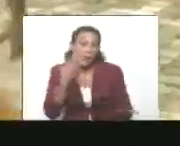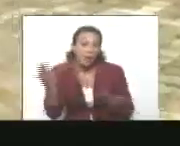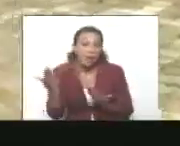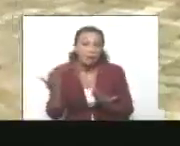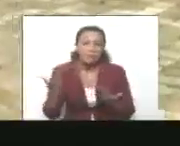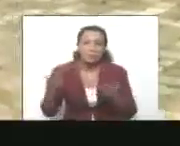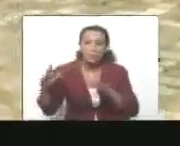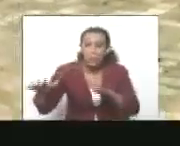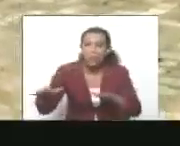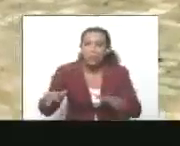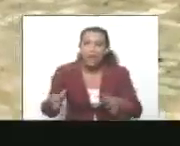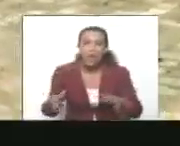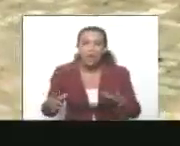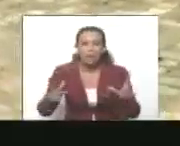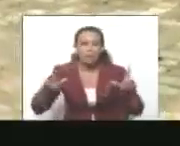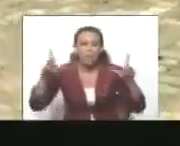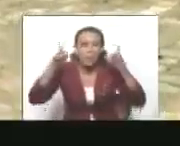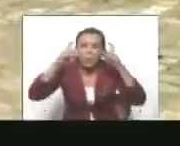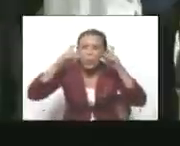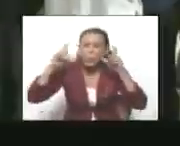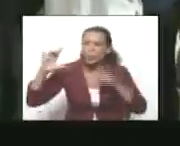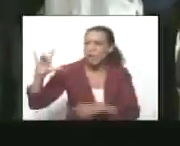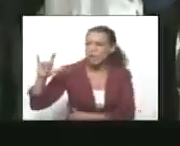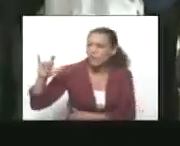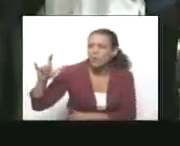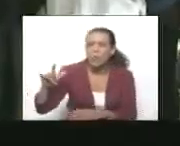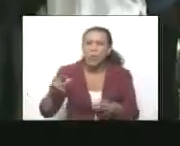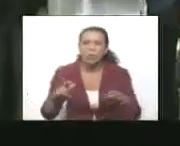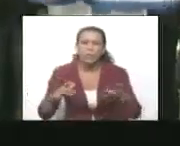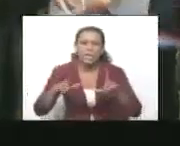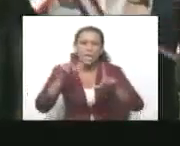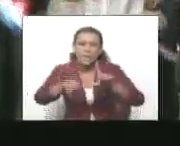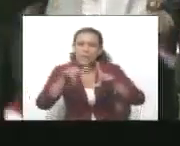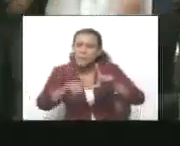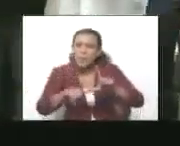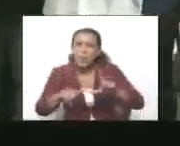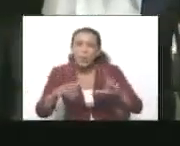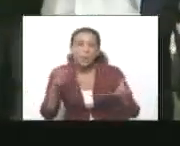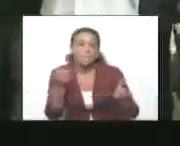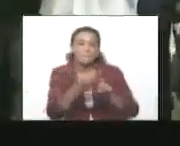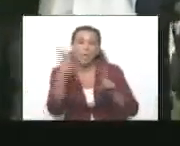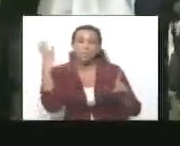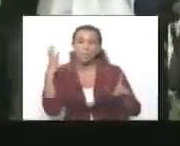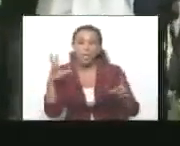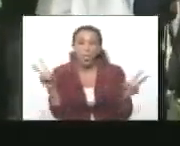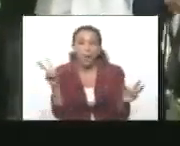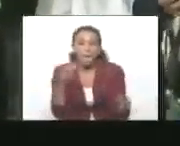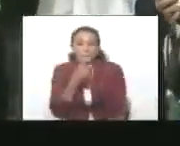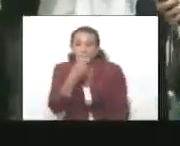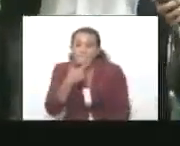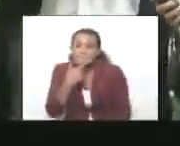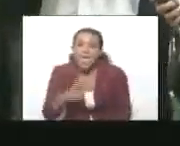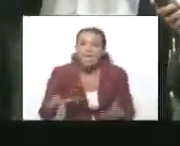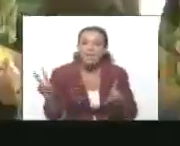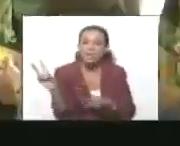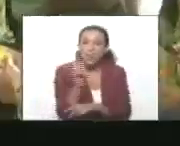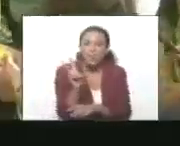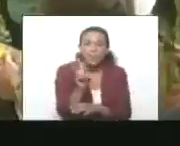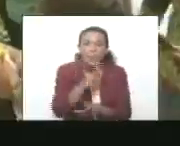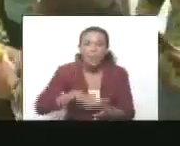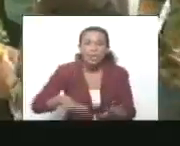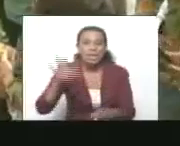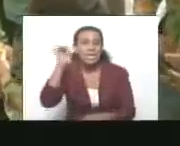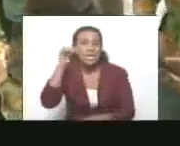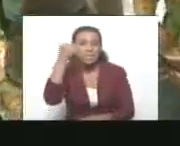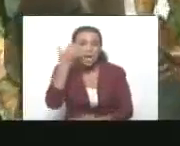influencers, más de 24 influencers en el área de las redes sociales, quedaban impactados con la belleza de nuestro estado de Yaracuy. En esa misma feria